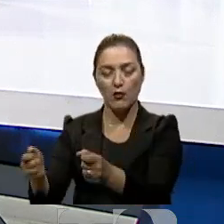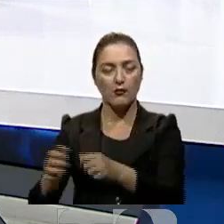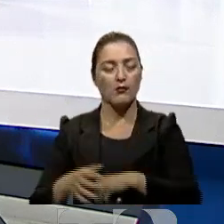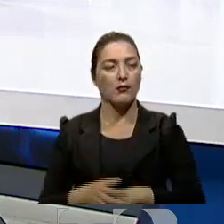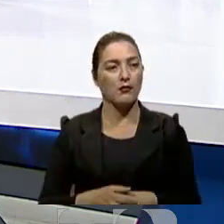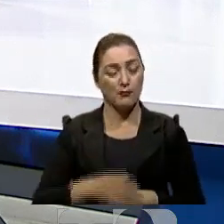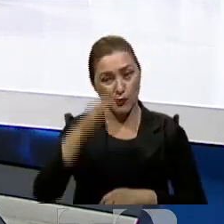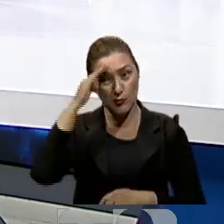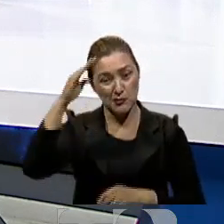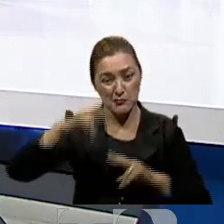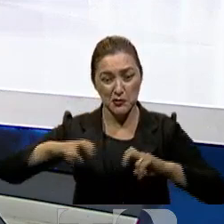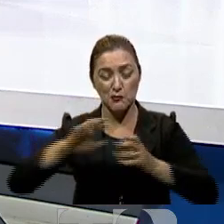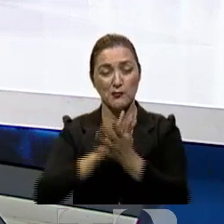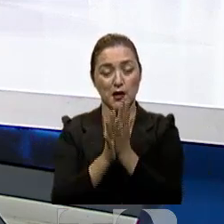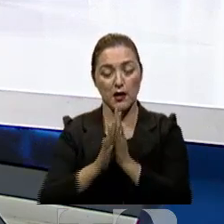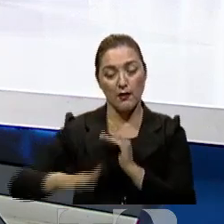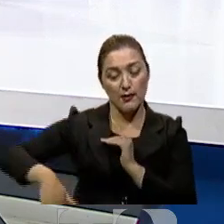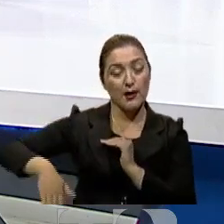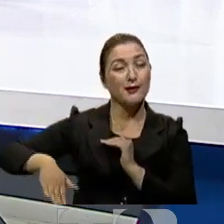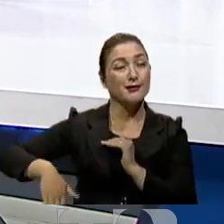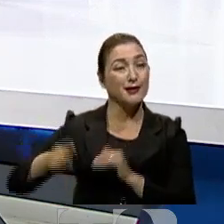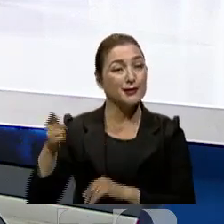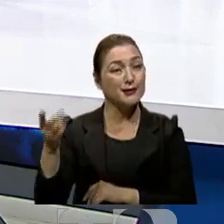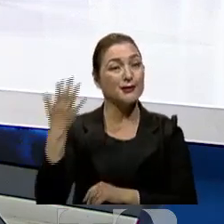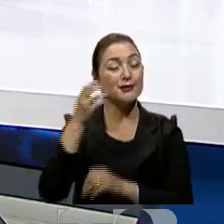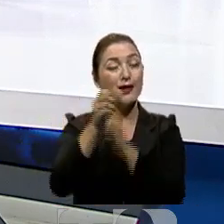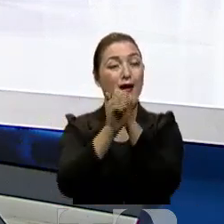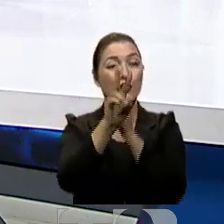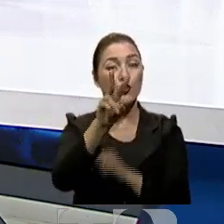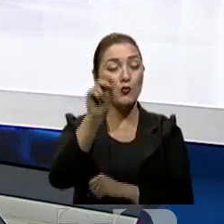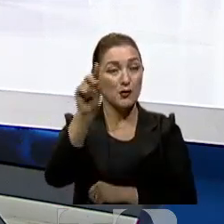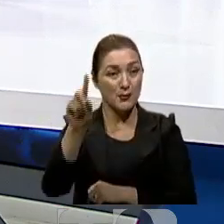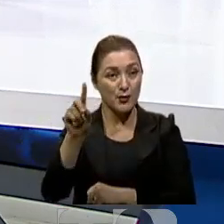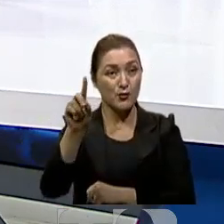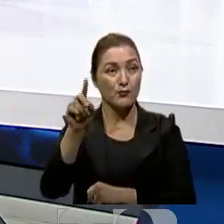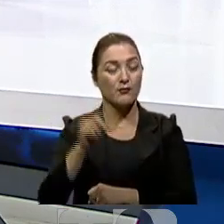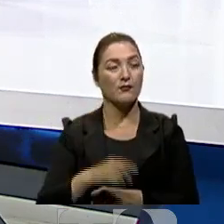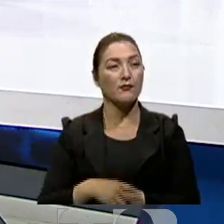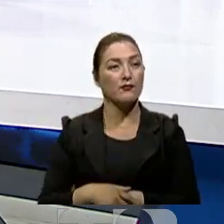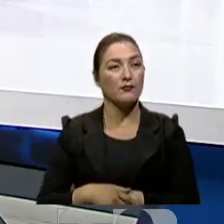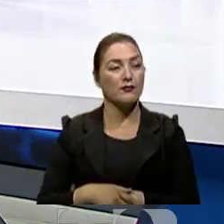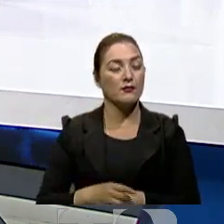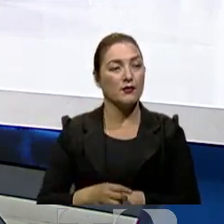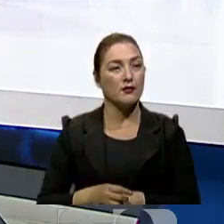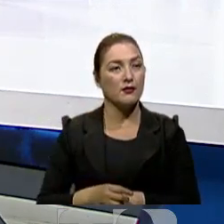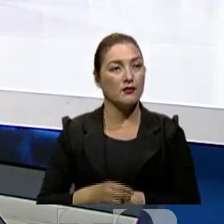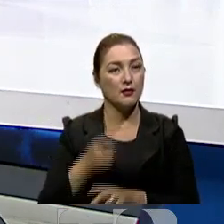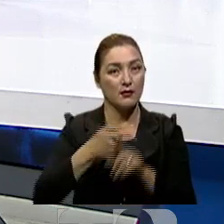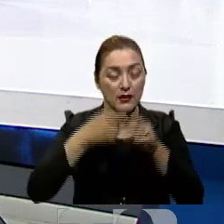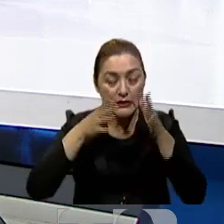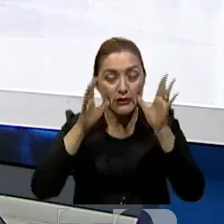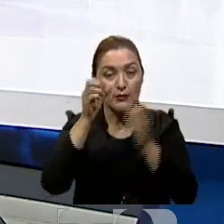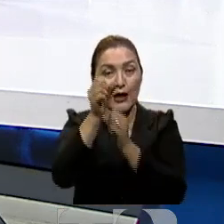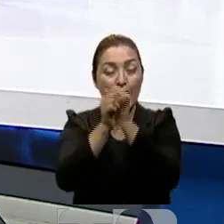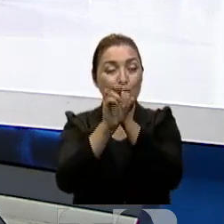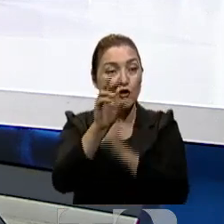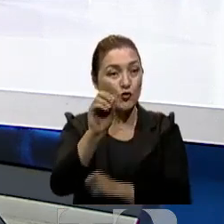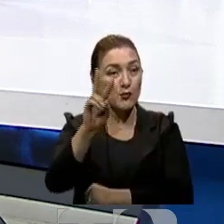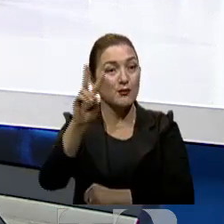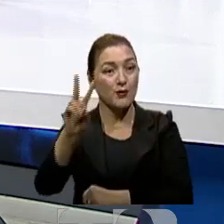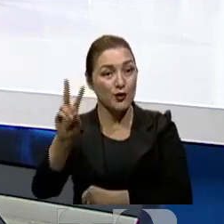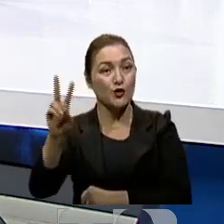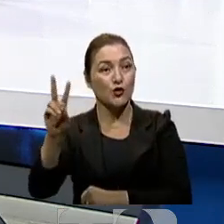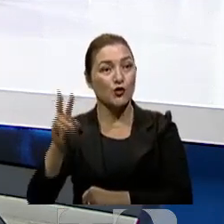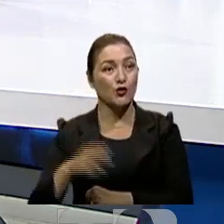¿No? Van retrasando esta investigación. Mira que a Natalie le pasó esto en el 2020. Recién en diciembre del 2022, entiendo,